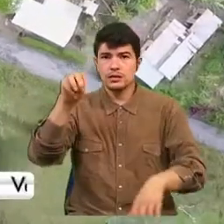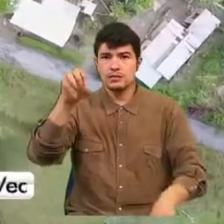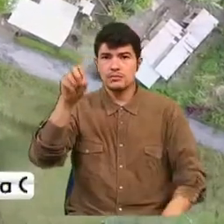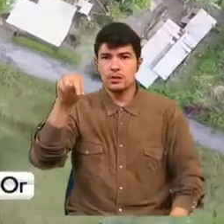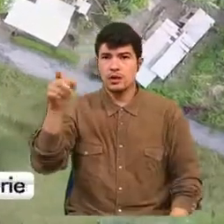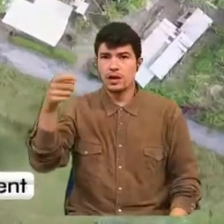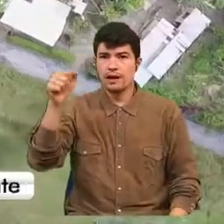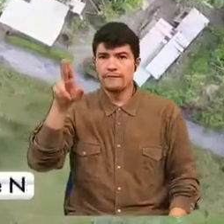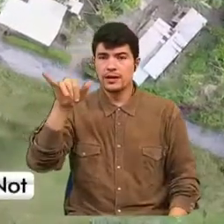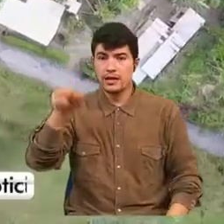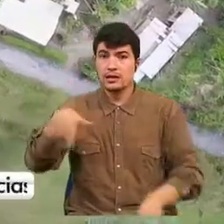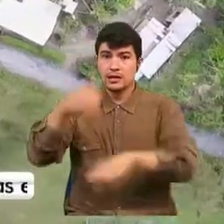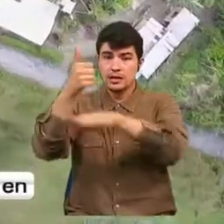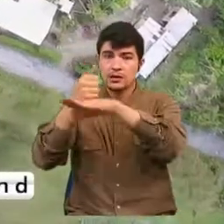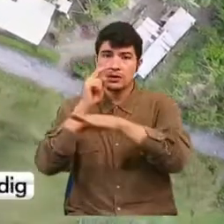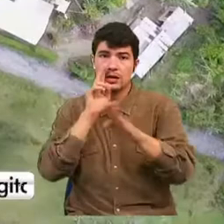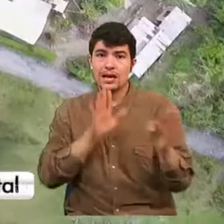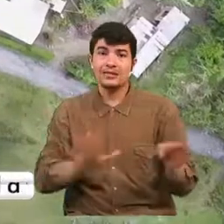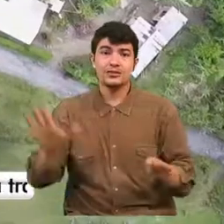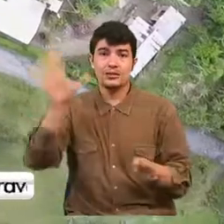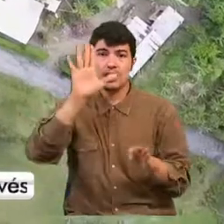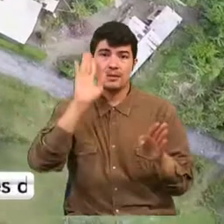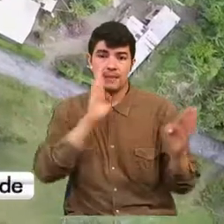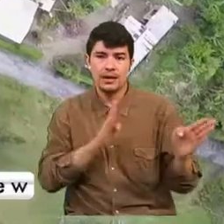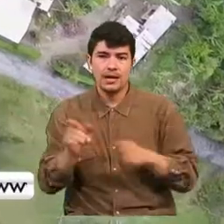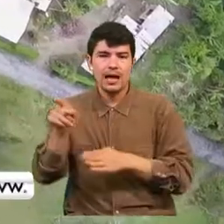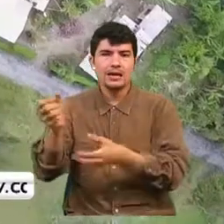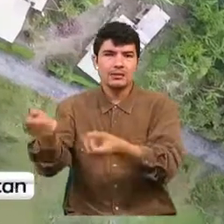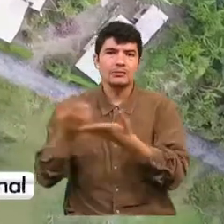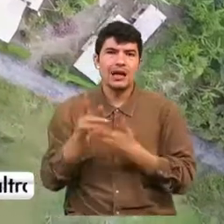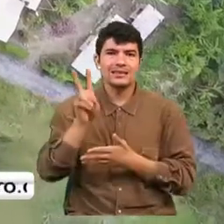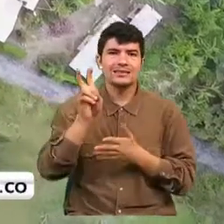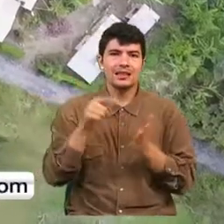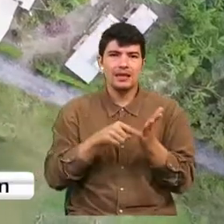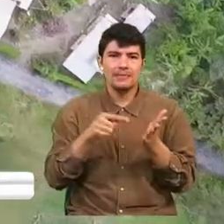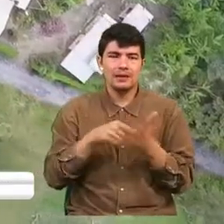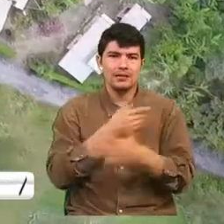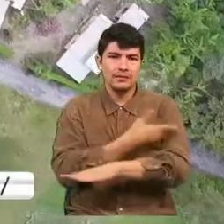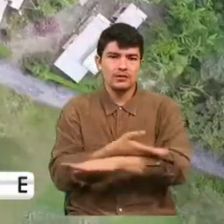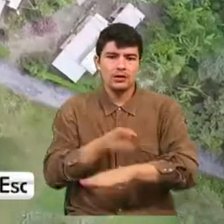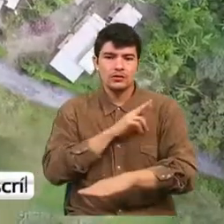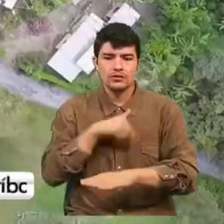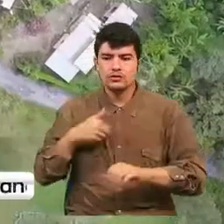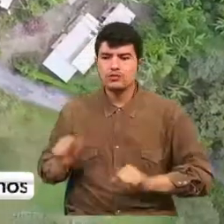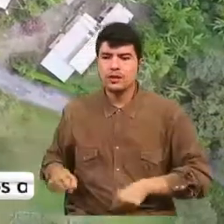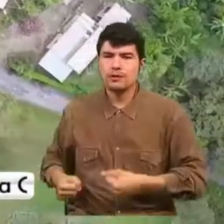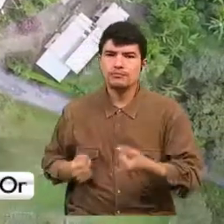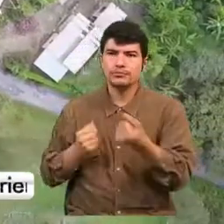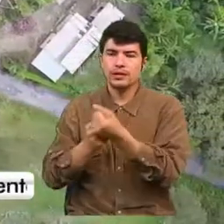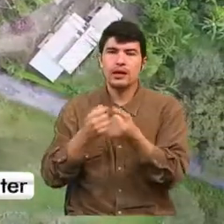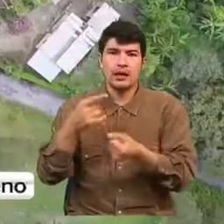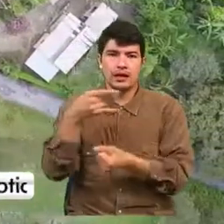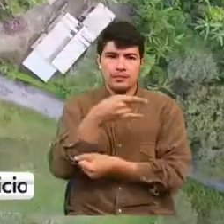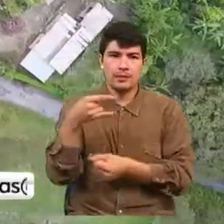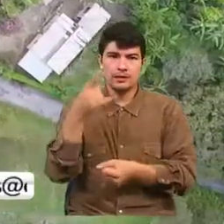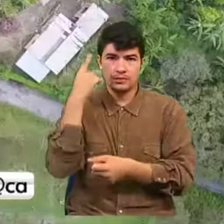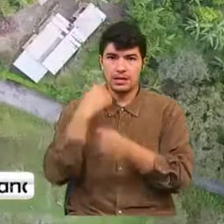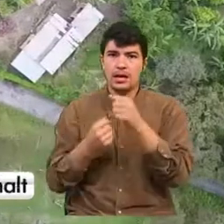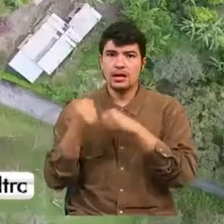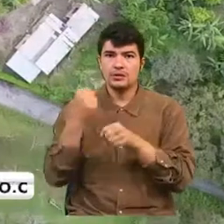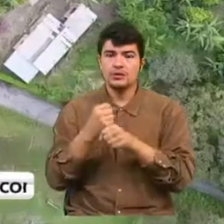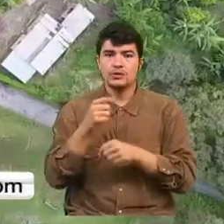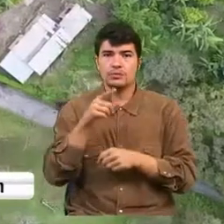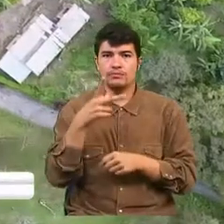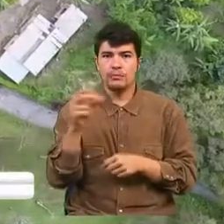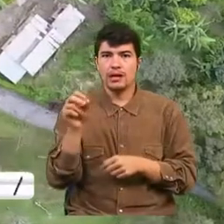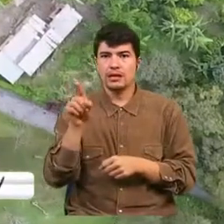nacional de planeación, que fue el que nos entregó y nos dio los últimos 7 mil millones de pesos que adicionamos en marzo del 2016